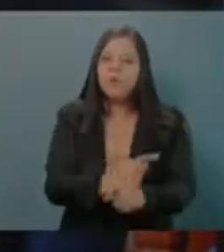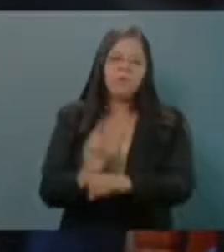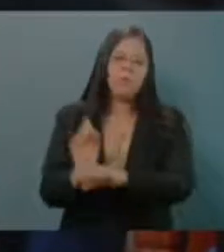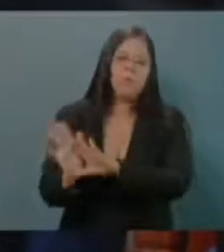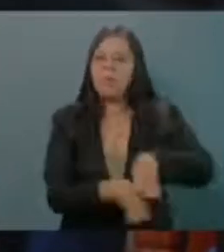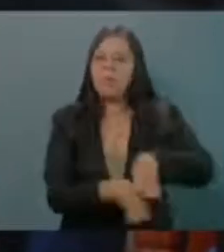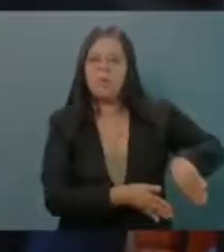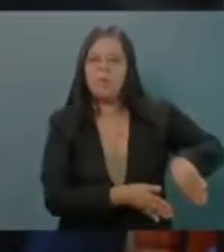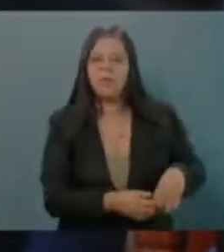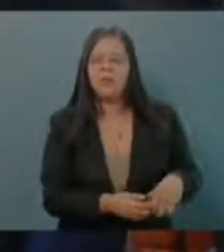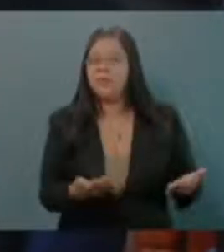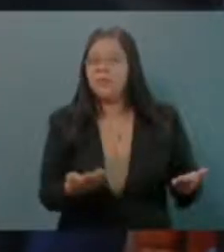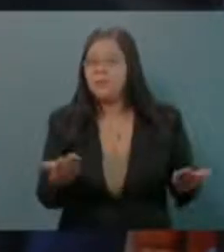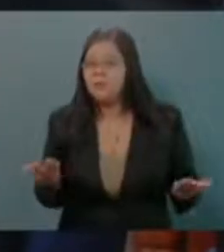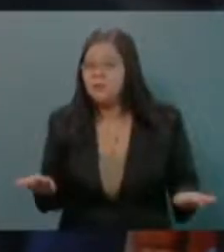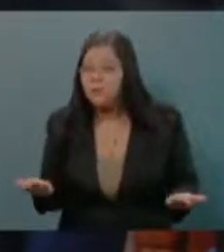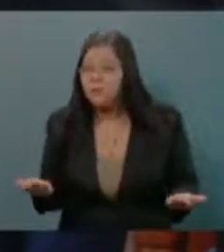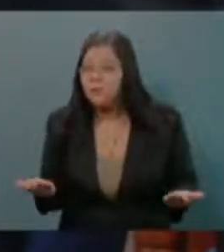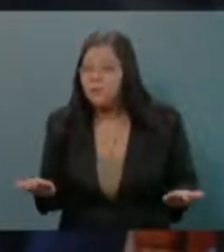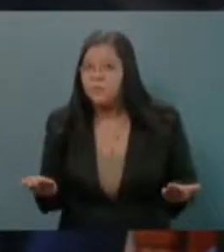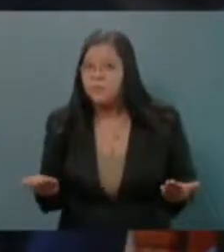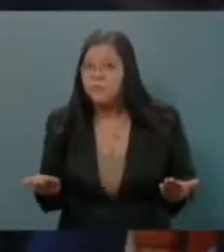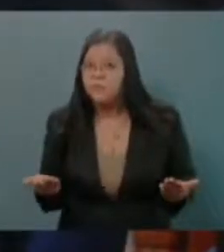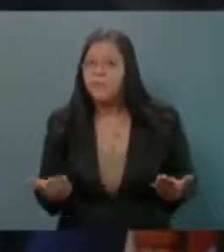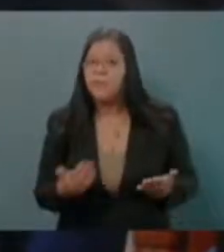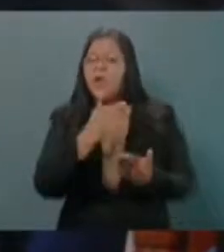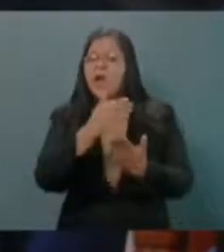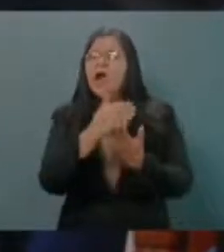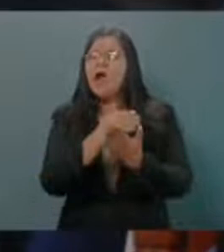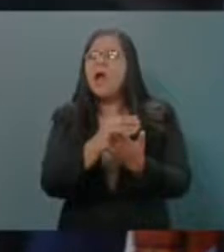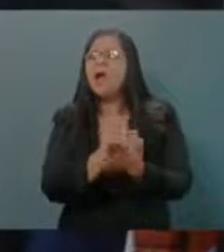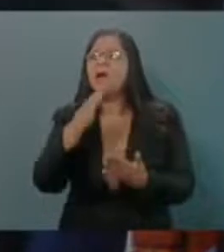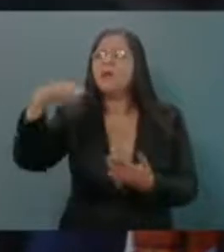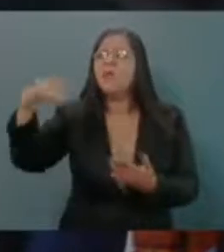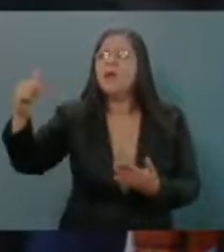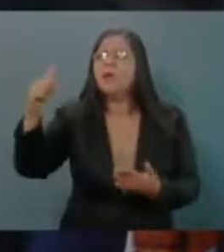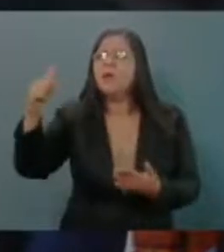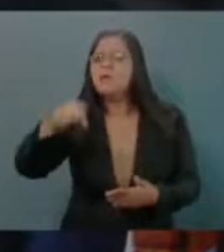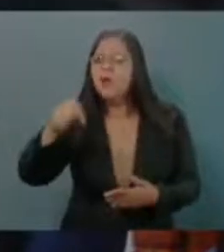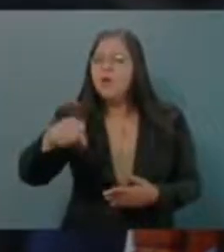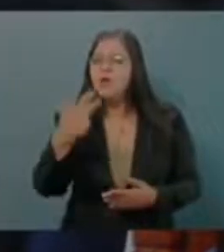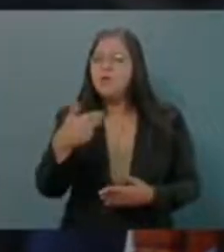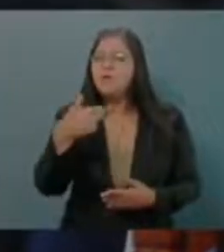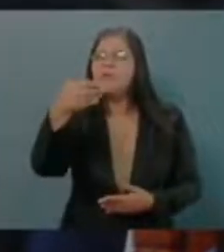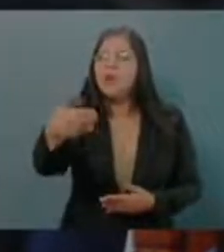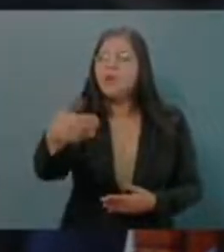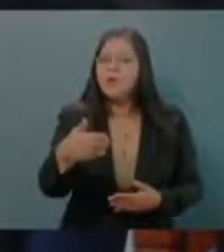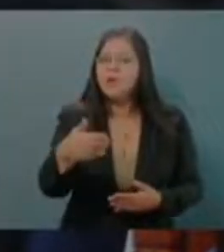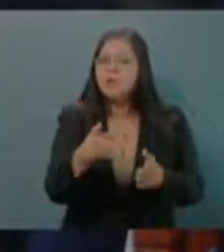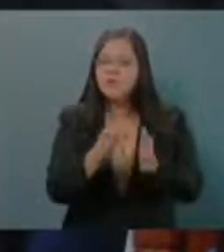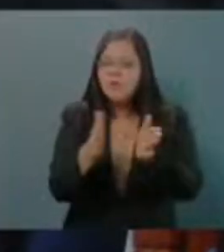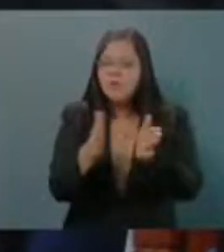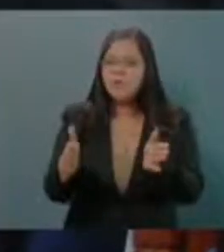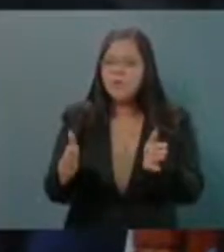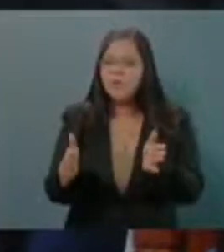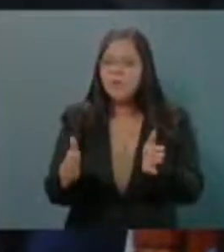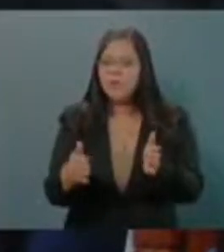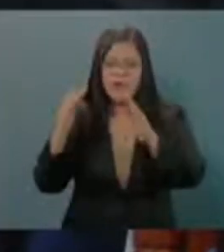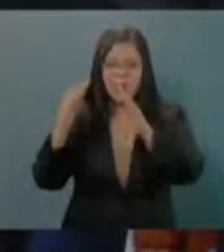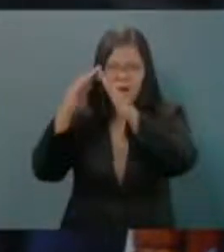ley. ¿Cuál será la agenda del país para esta legislatura? ¿La que sale de